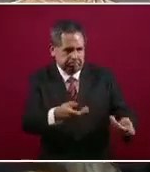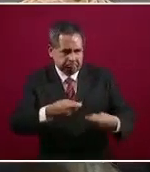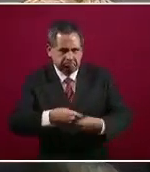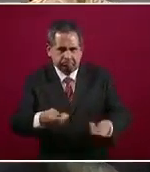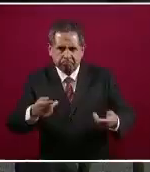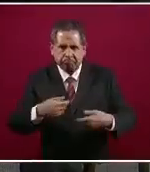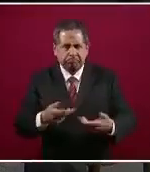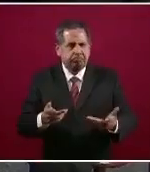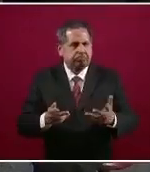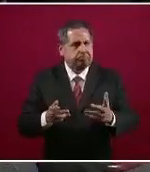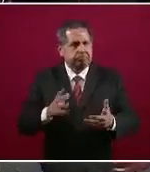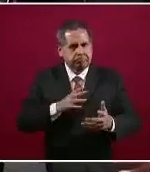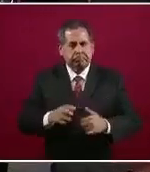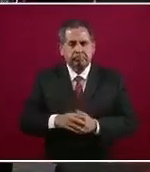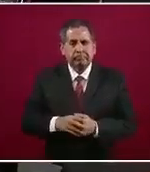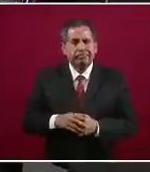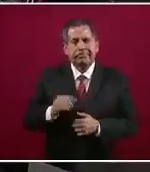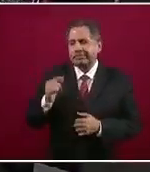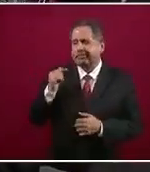Como hubo un cambio,